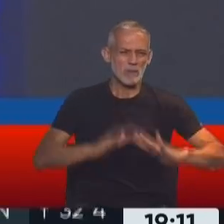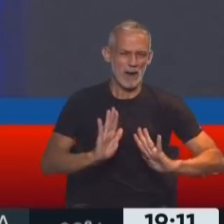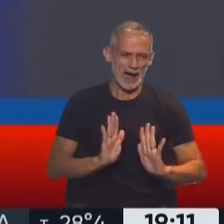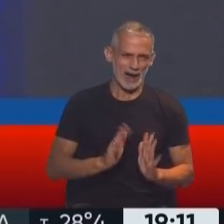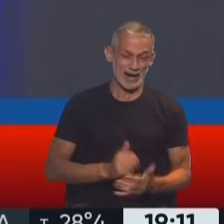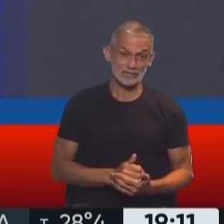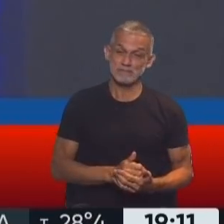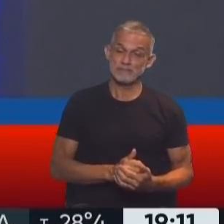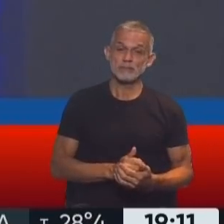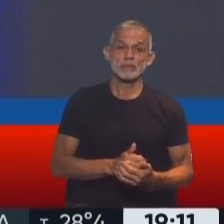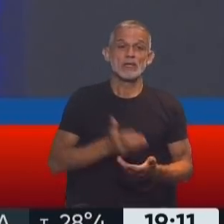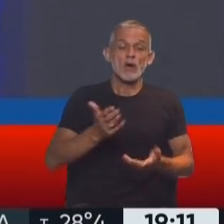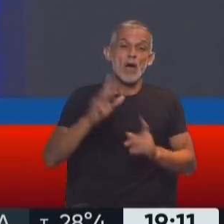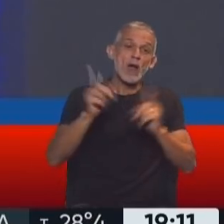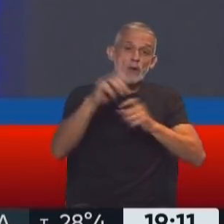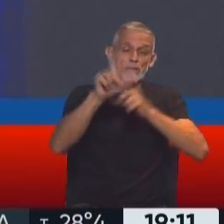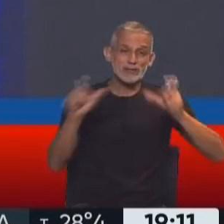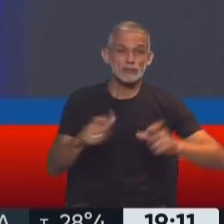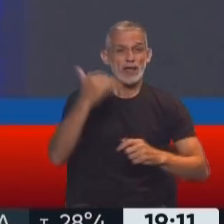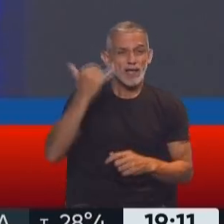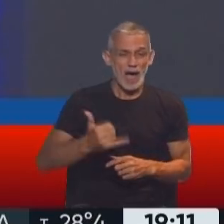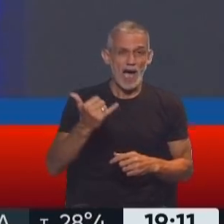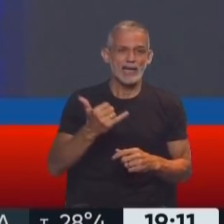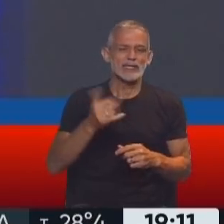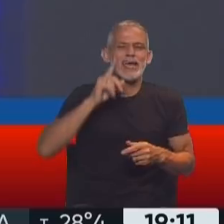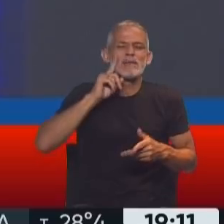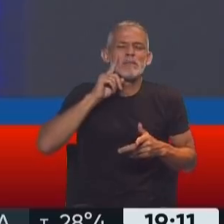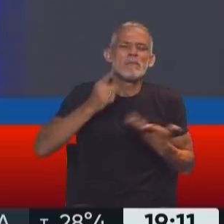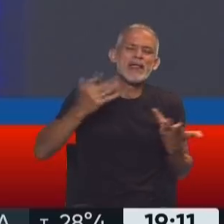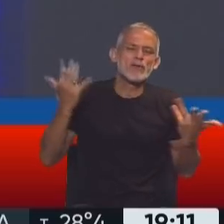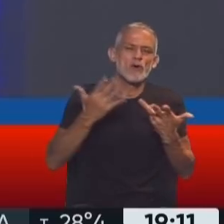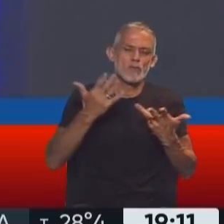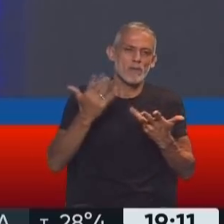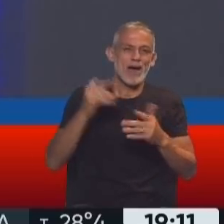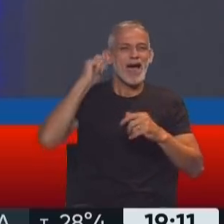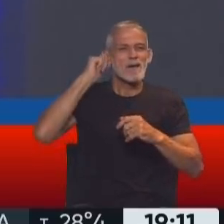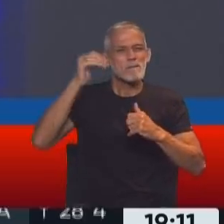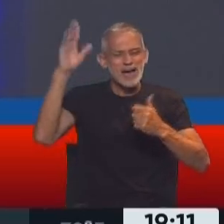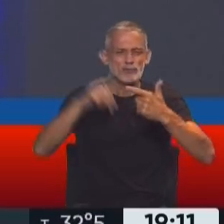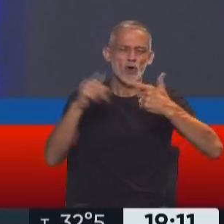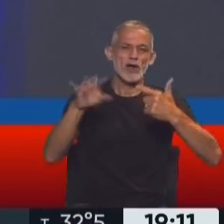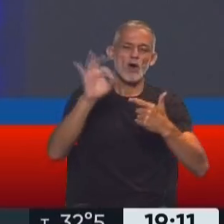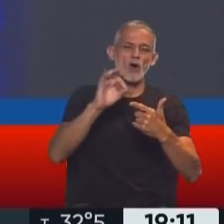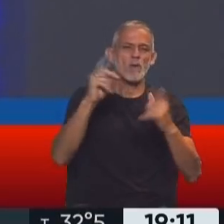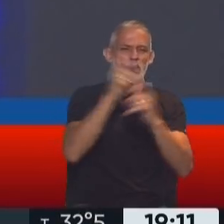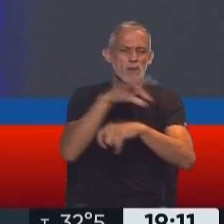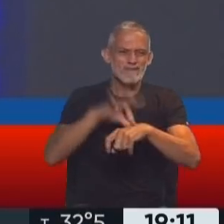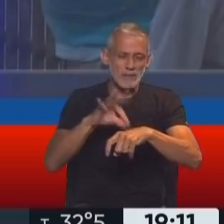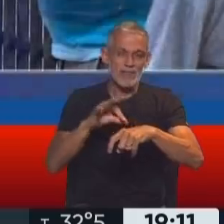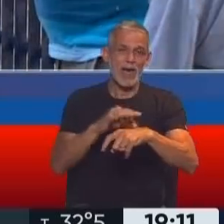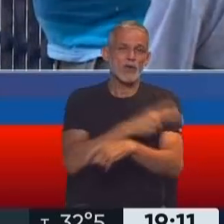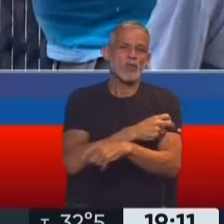que aquellos pacientes que tengan riesgo, los adultos mayores, los que tengan patologías, los que